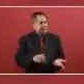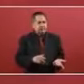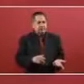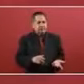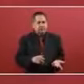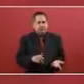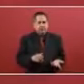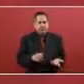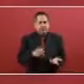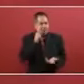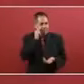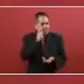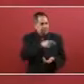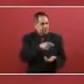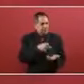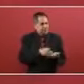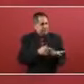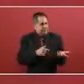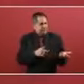no le hace que sea un lugar común.